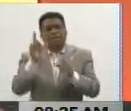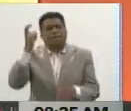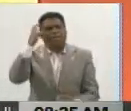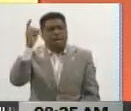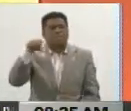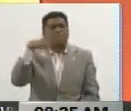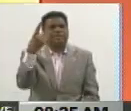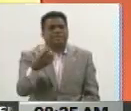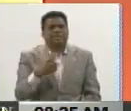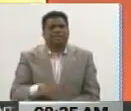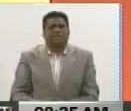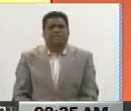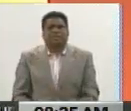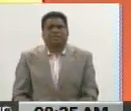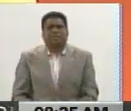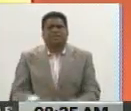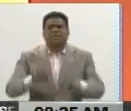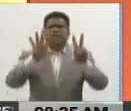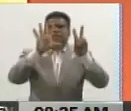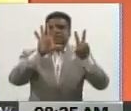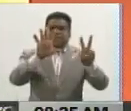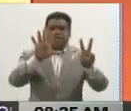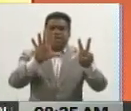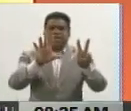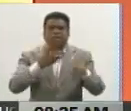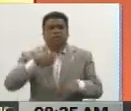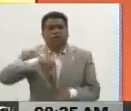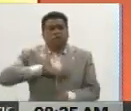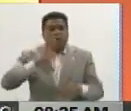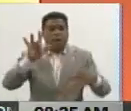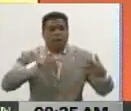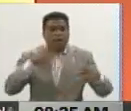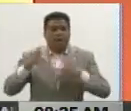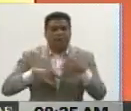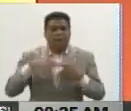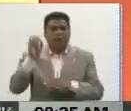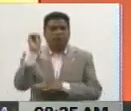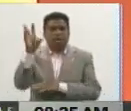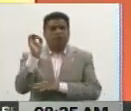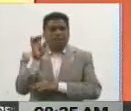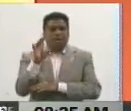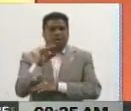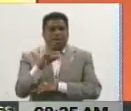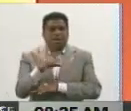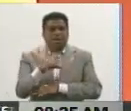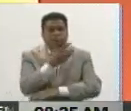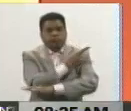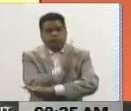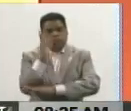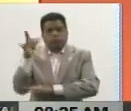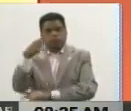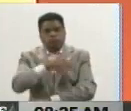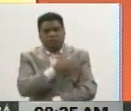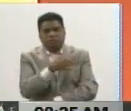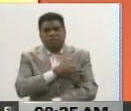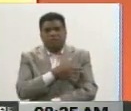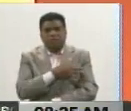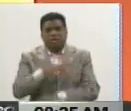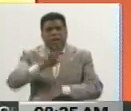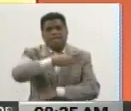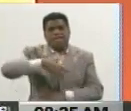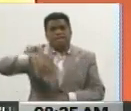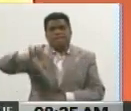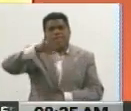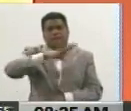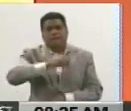partir del 7, pues lo vamos a mantener activo, se va a dar una feria ecosocialista en Plaza Caracas. Allí vamos a tener nuestras